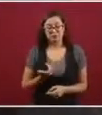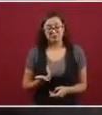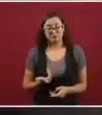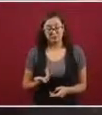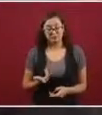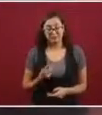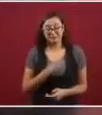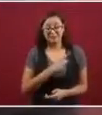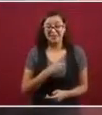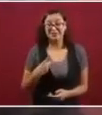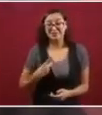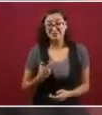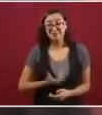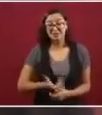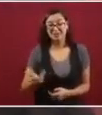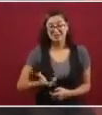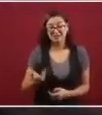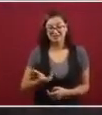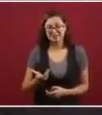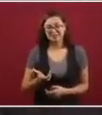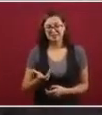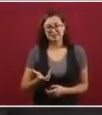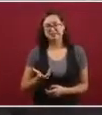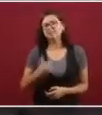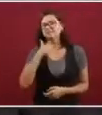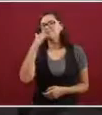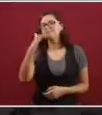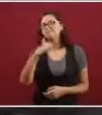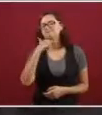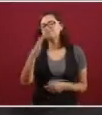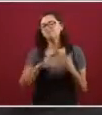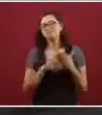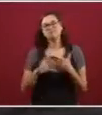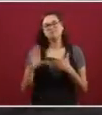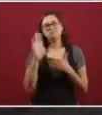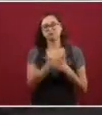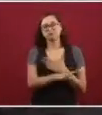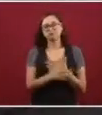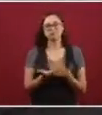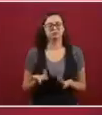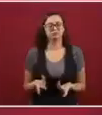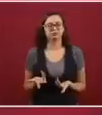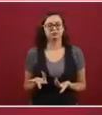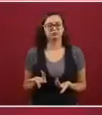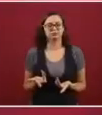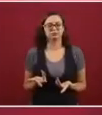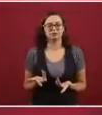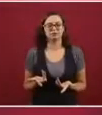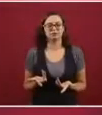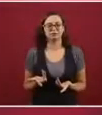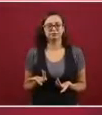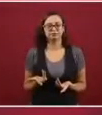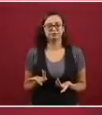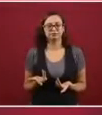que se acabe la corrupción, se termine